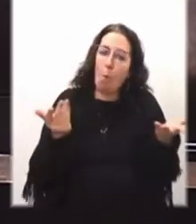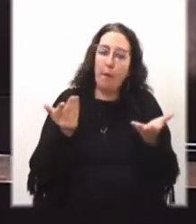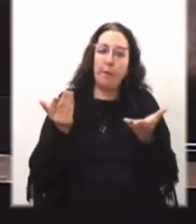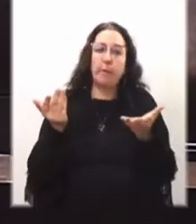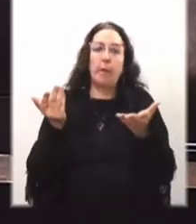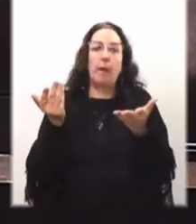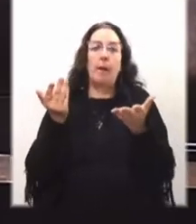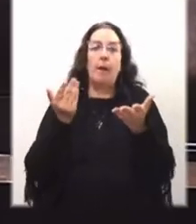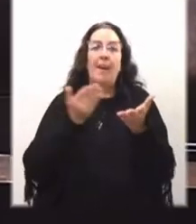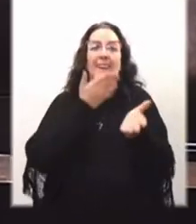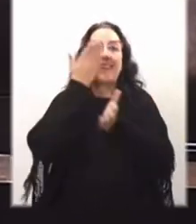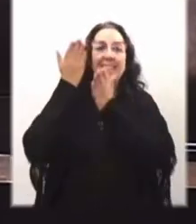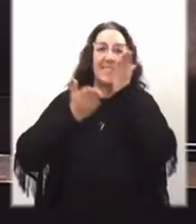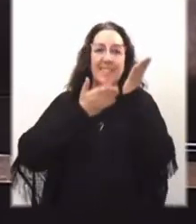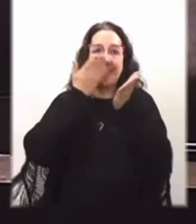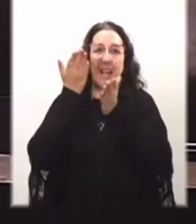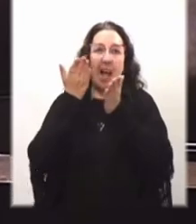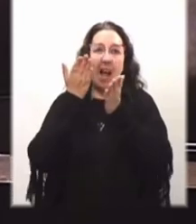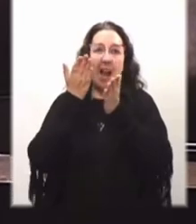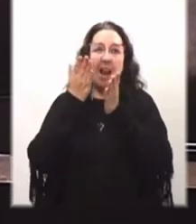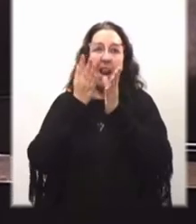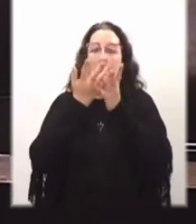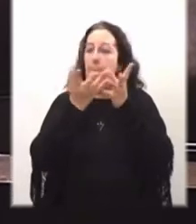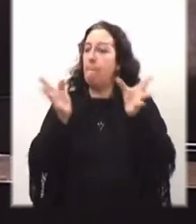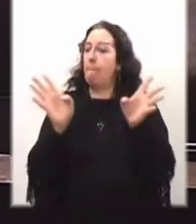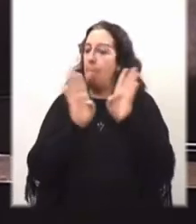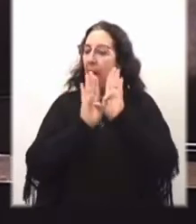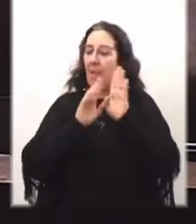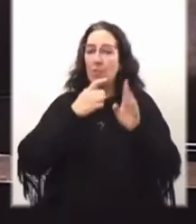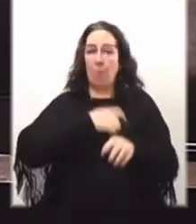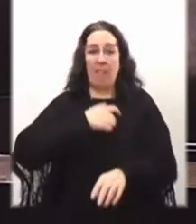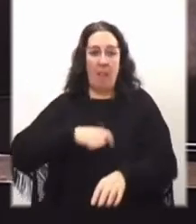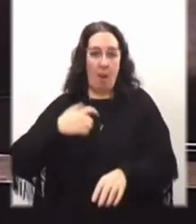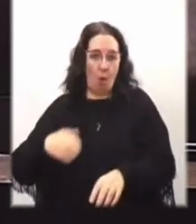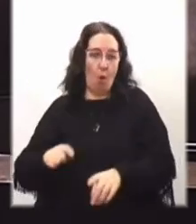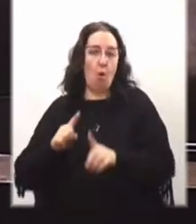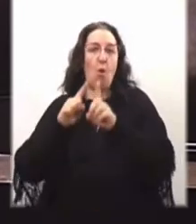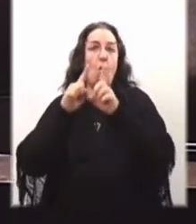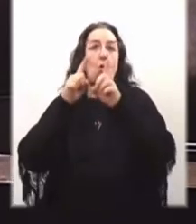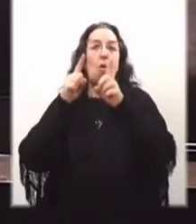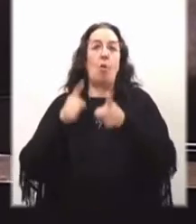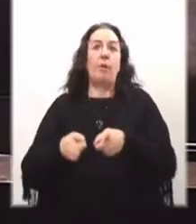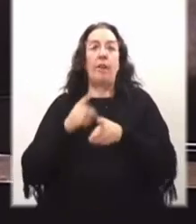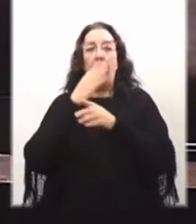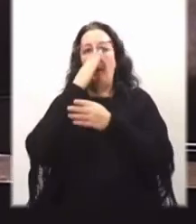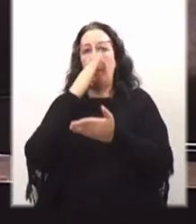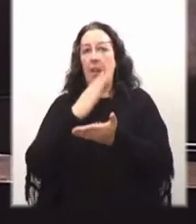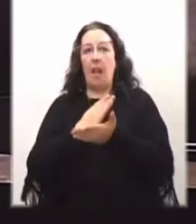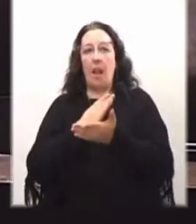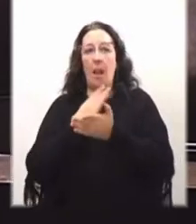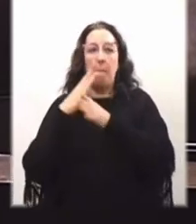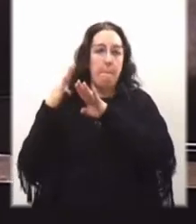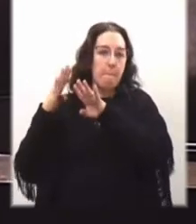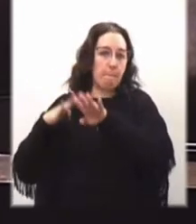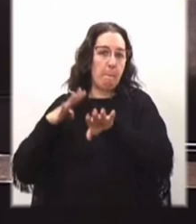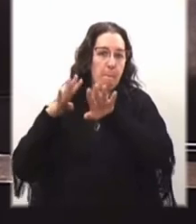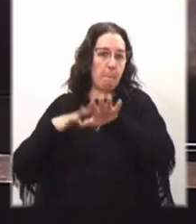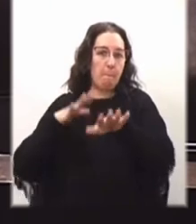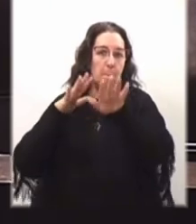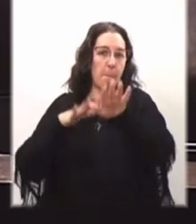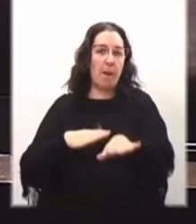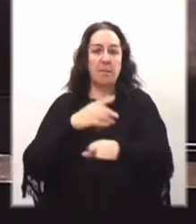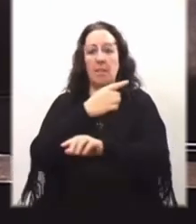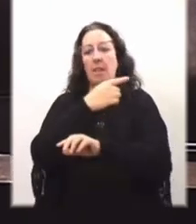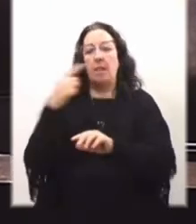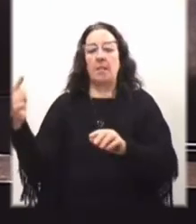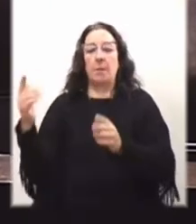un recital en el Palacio Peñarol, un baile en el Platense y termina en la marcha de la Semana del